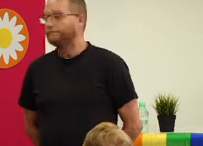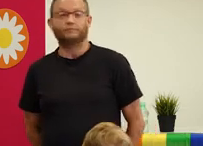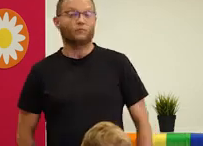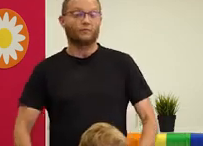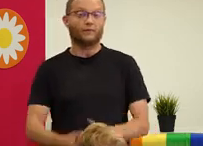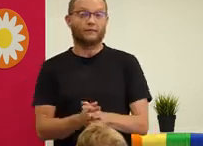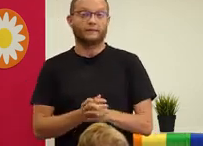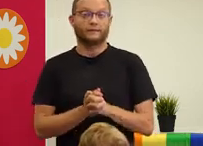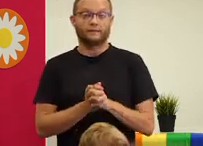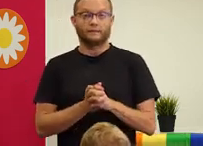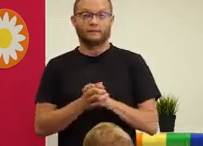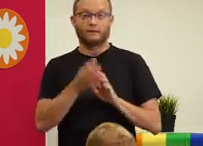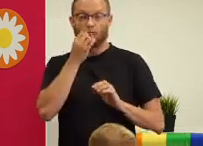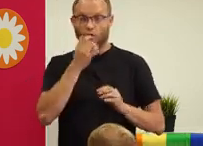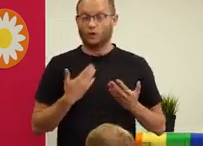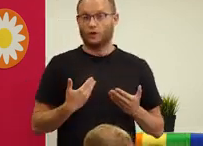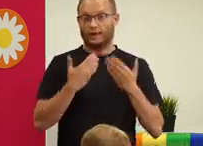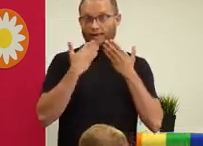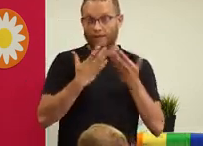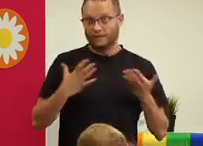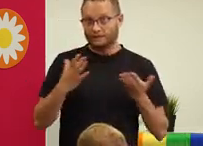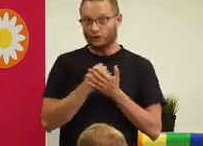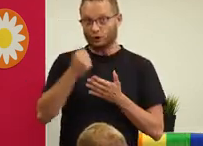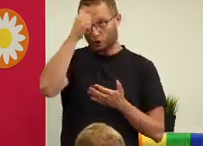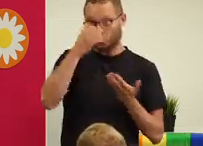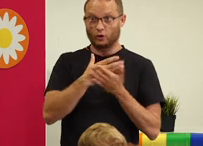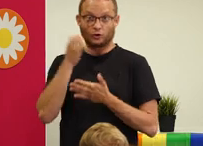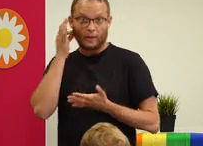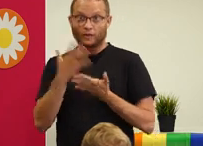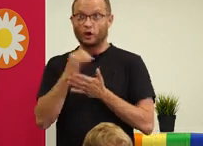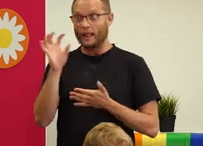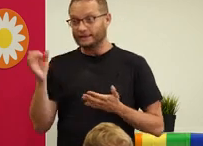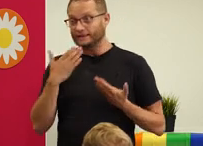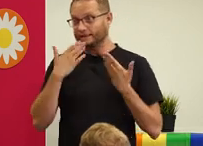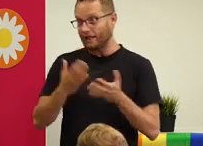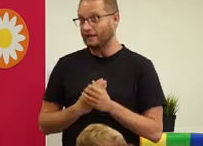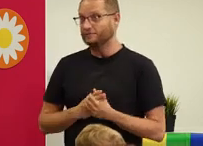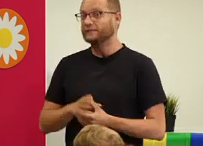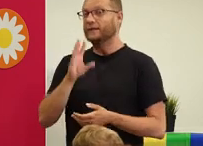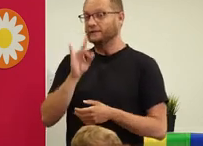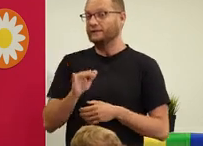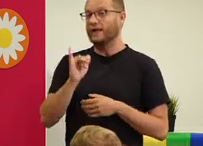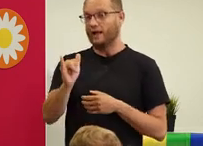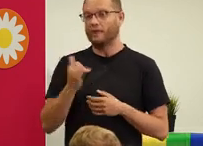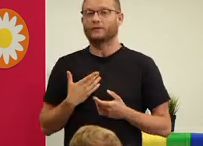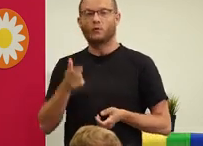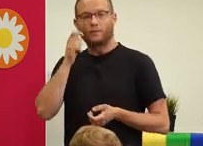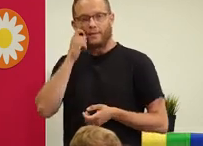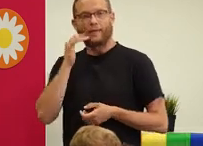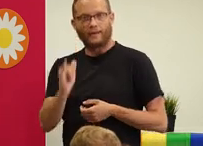Bueno, pues gracias a todos y todas y todes. Si existe